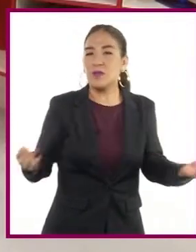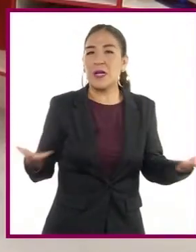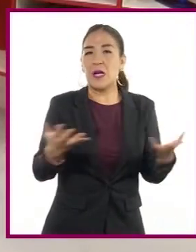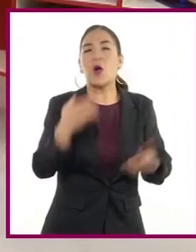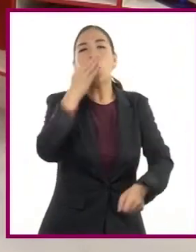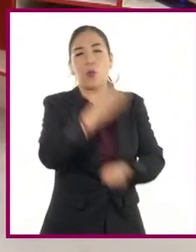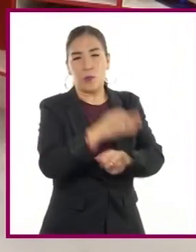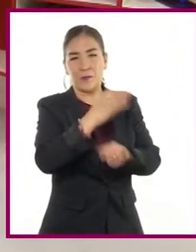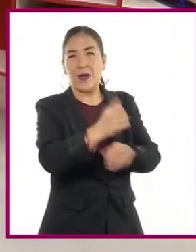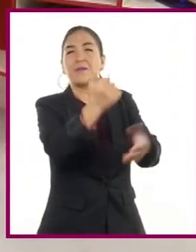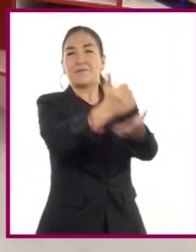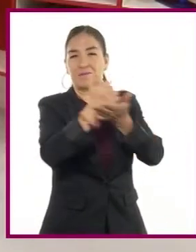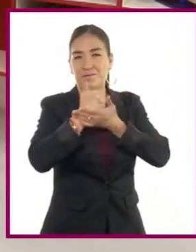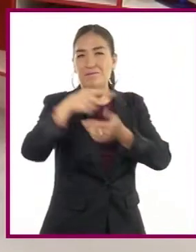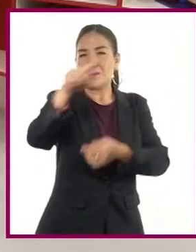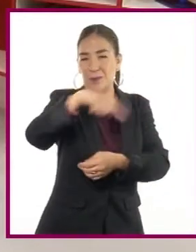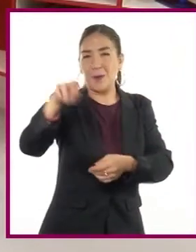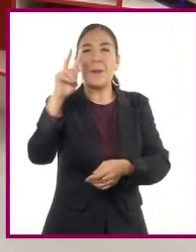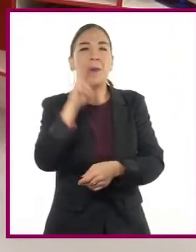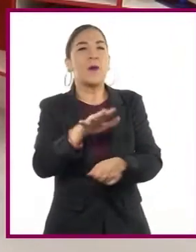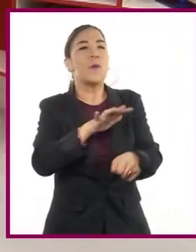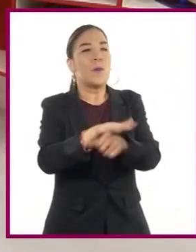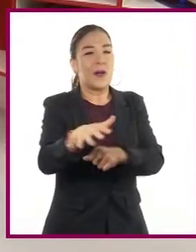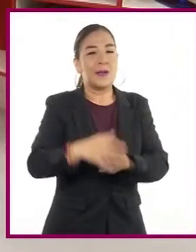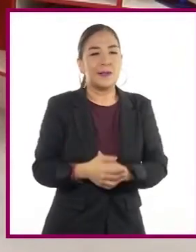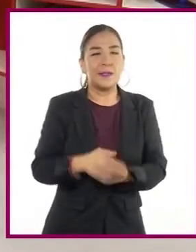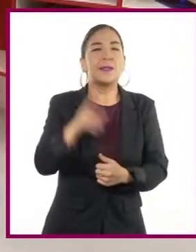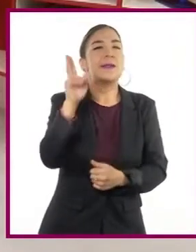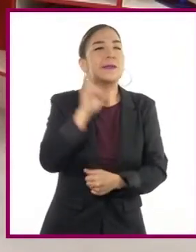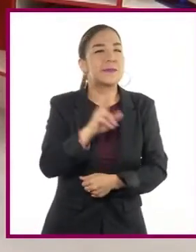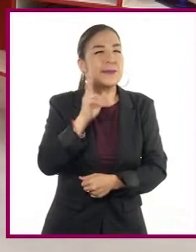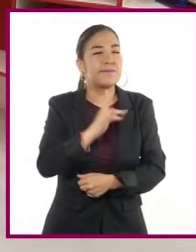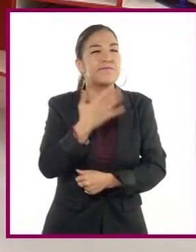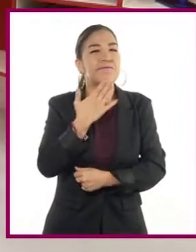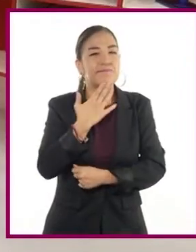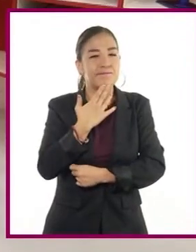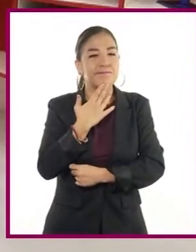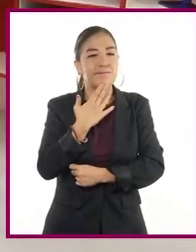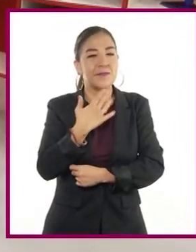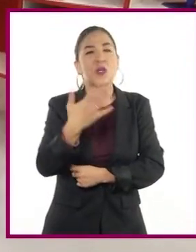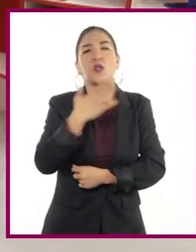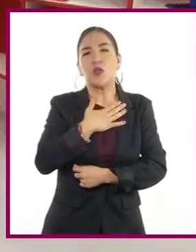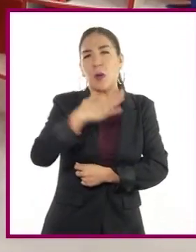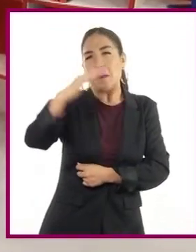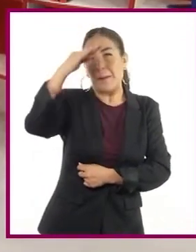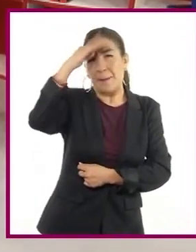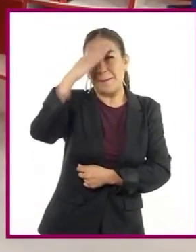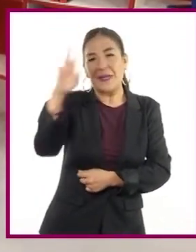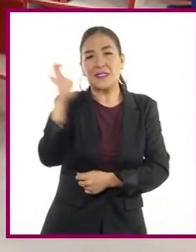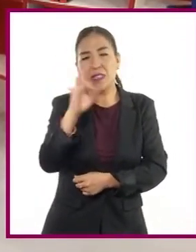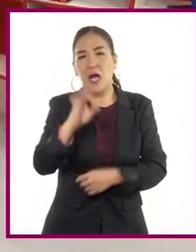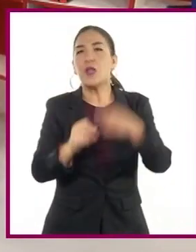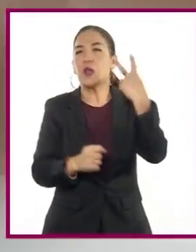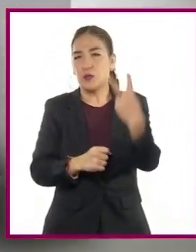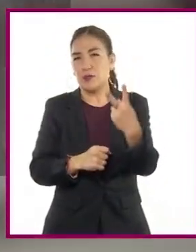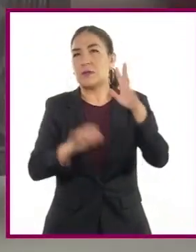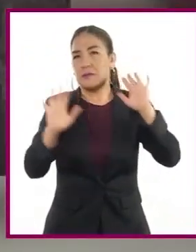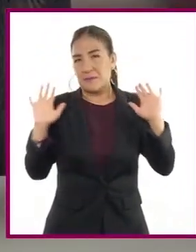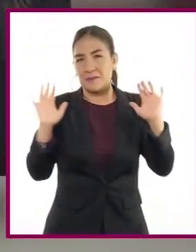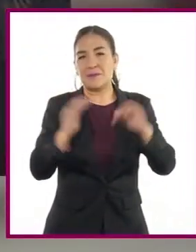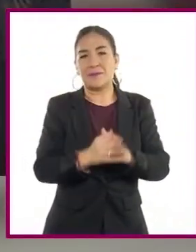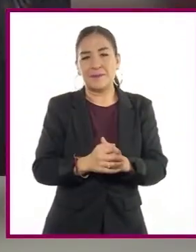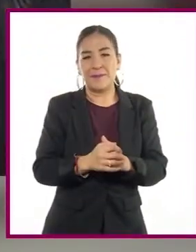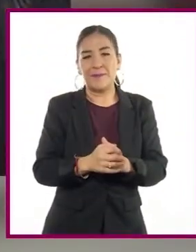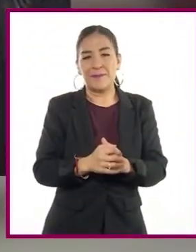Ayúdenos a identificarlo. A ver, pues pienso que podrían ser dos también.